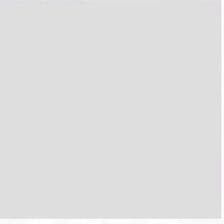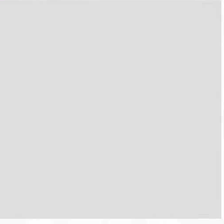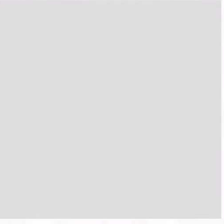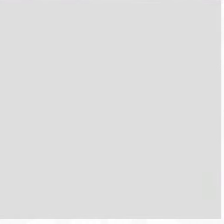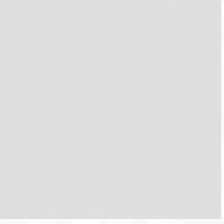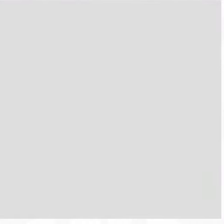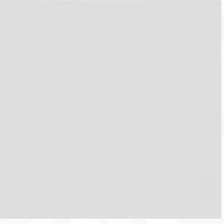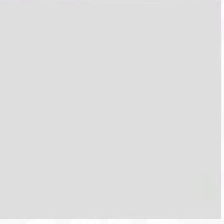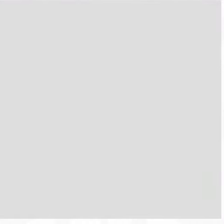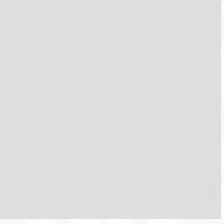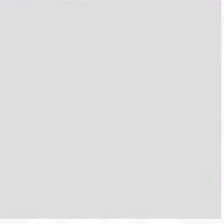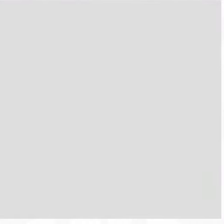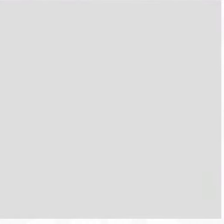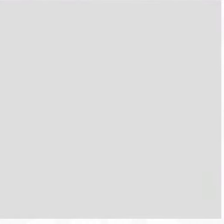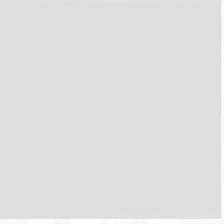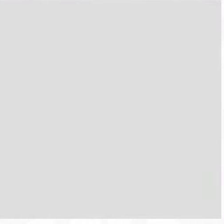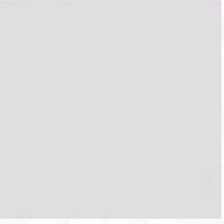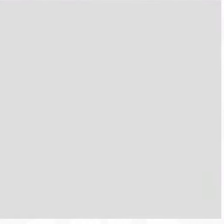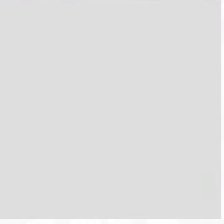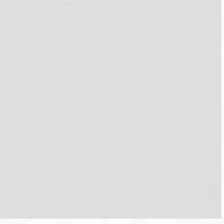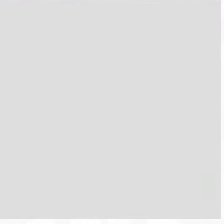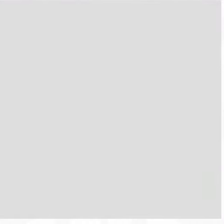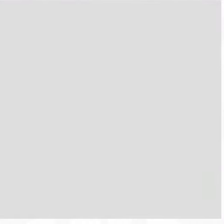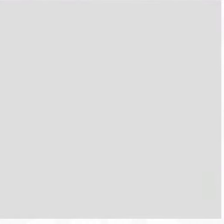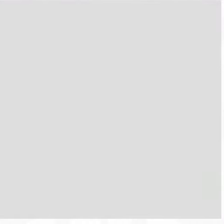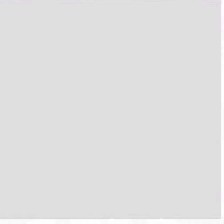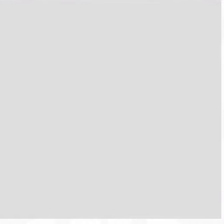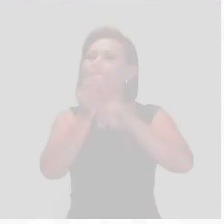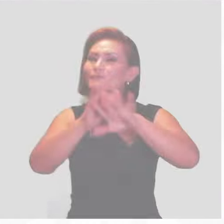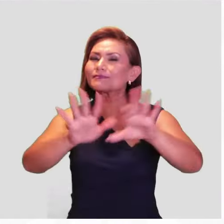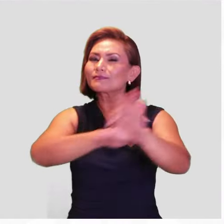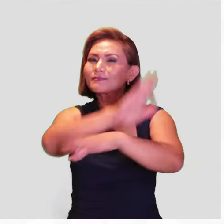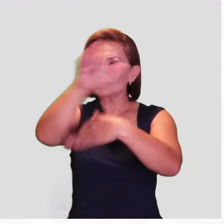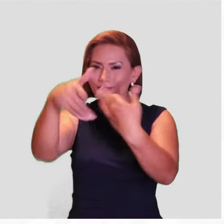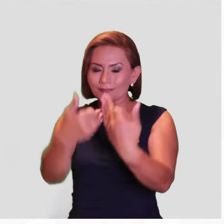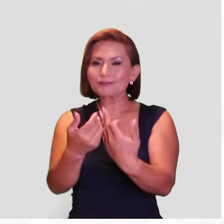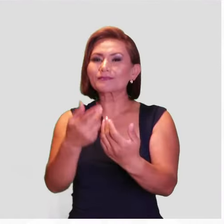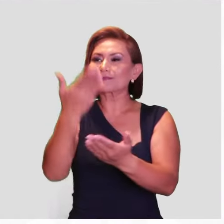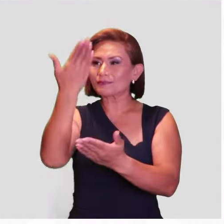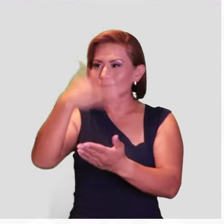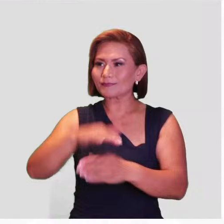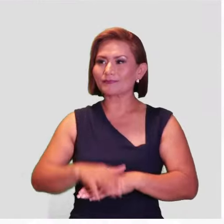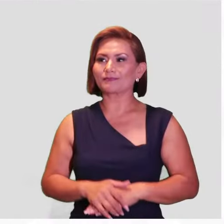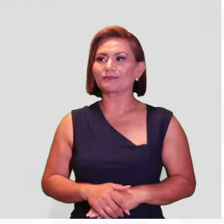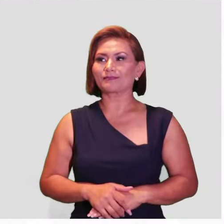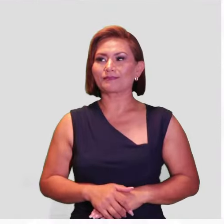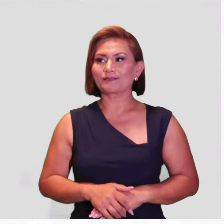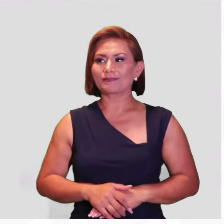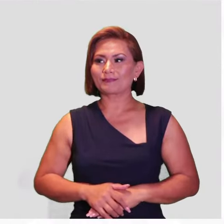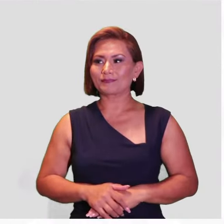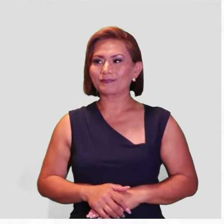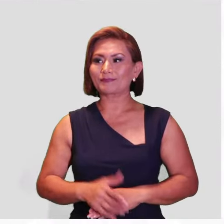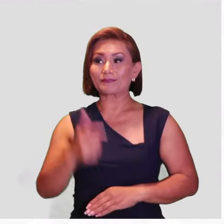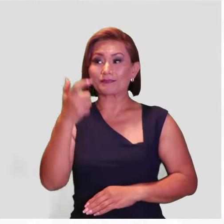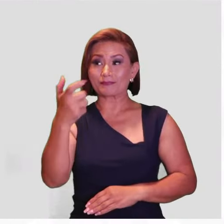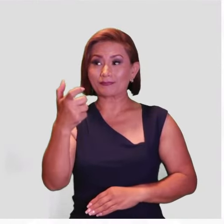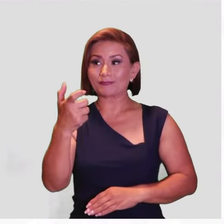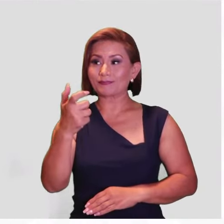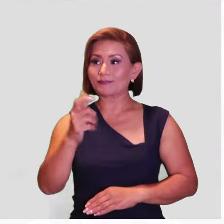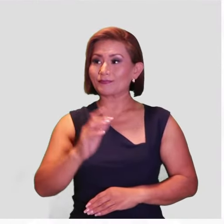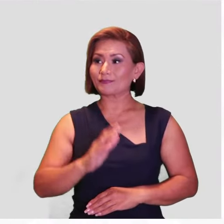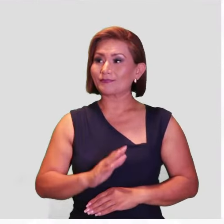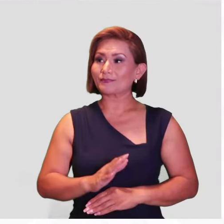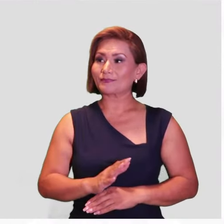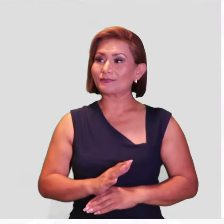2024 para poder obtener toda la información necesaria acerca de este proceso electoral. No tiene ningún costo y también